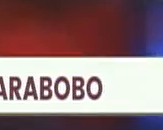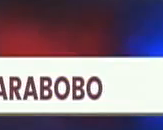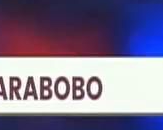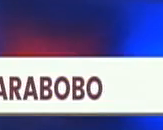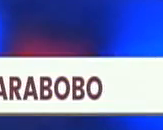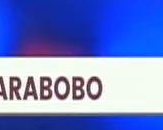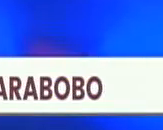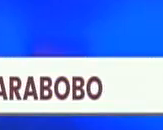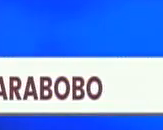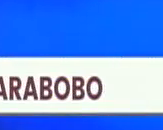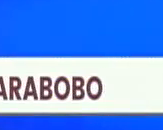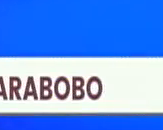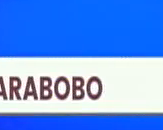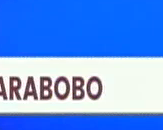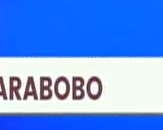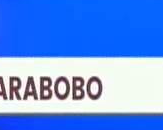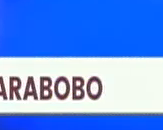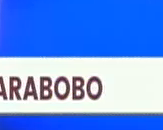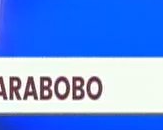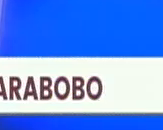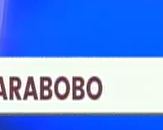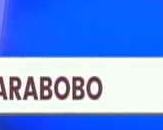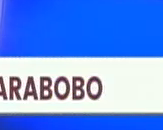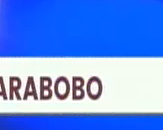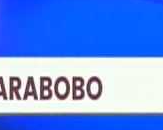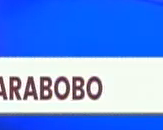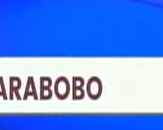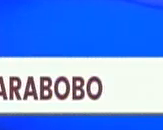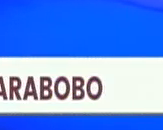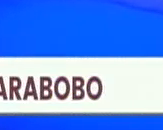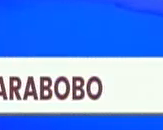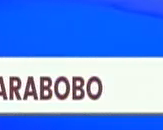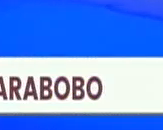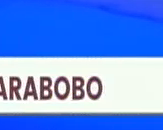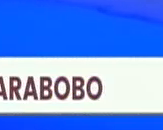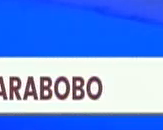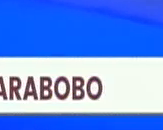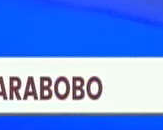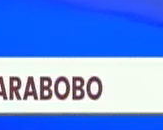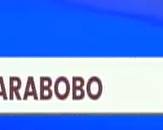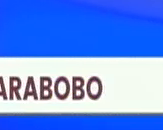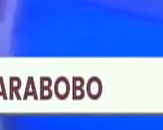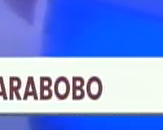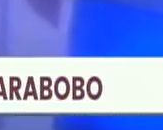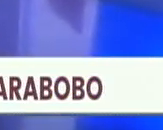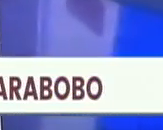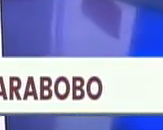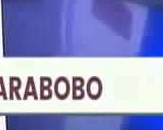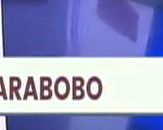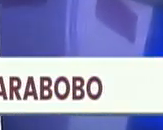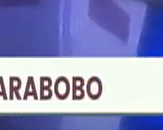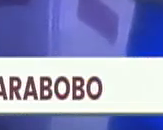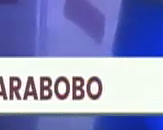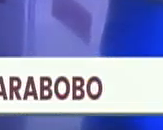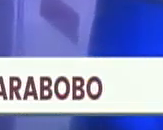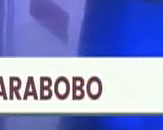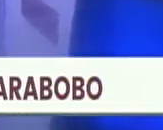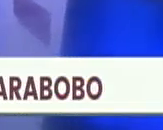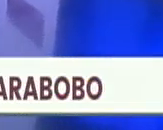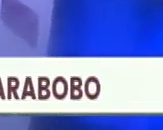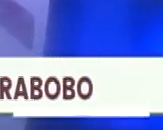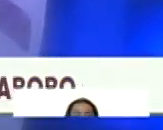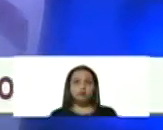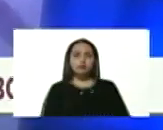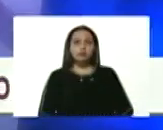fue llevado a este terreno, donde se desplazaron utilizando las mismas técnicas logísticas de los tiempos del ejército